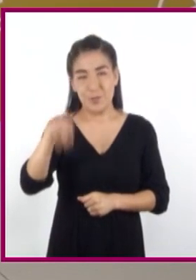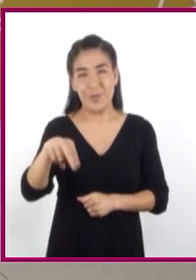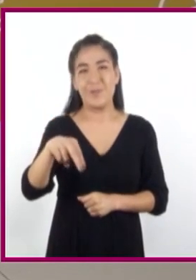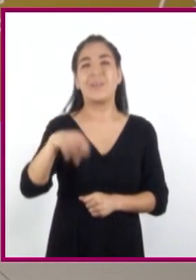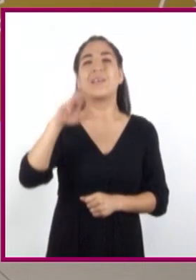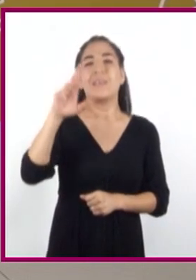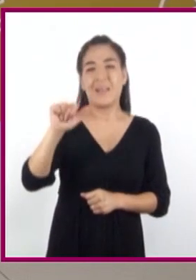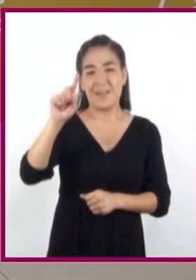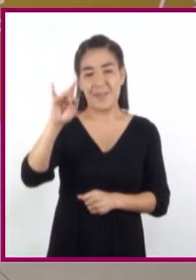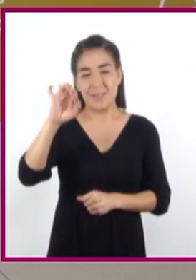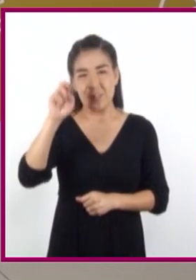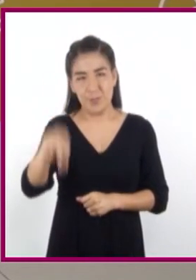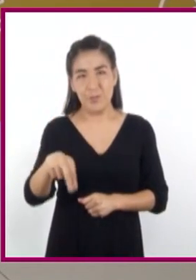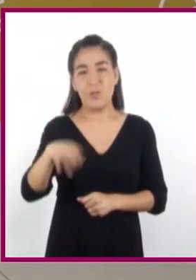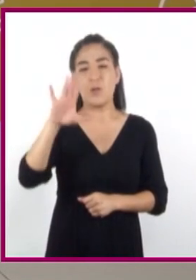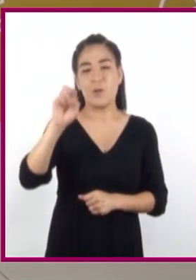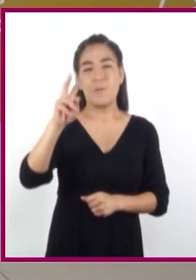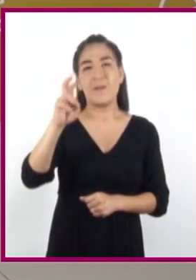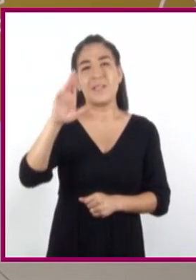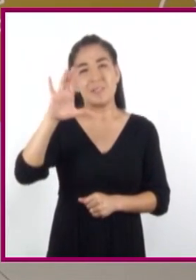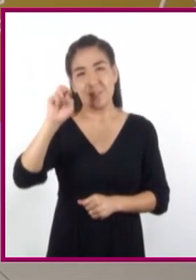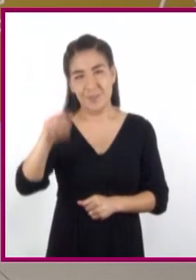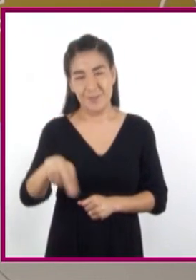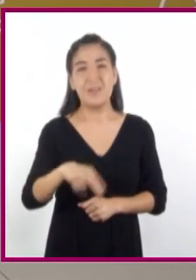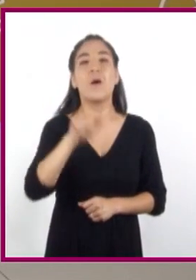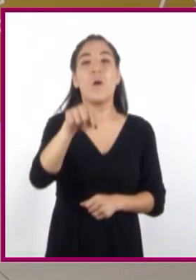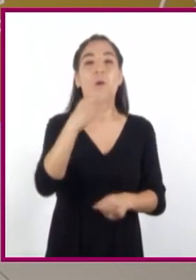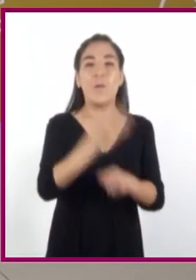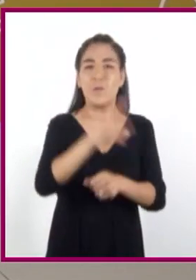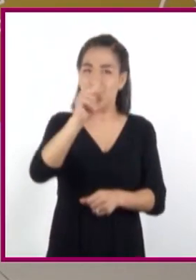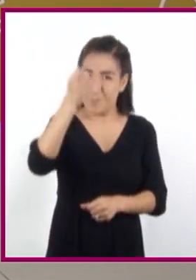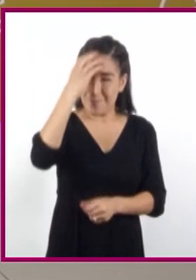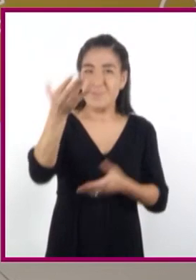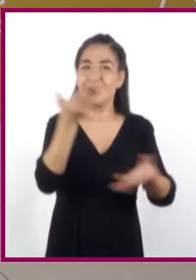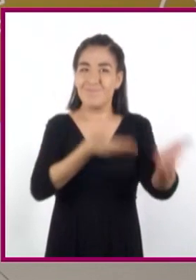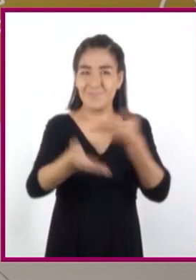y convección. No olviden compartir lo que han aprendido el día